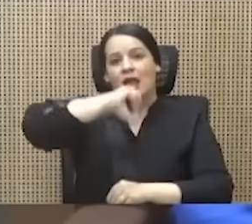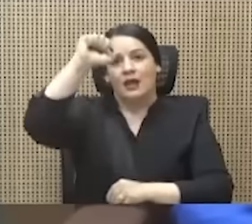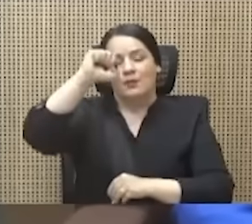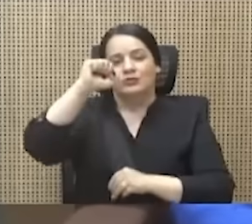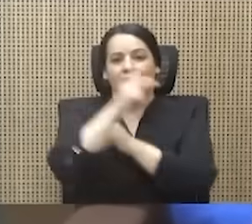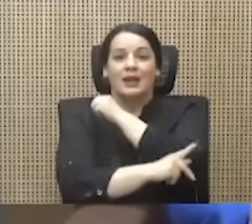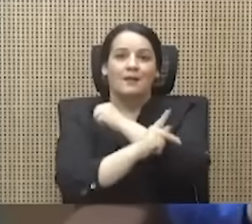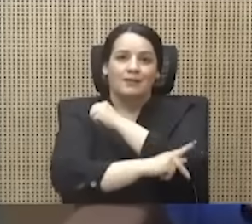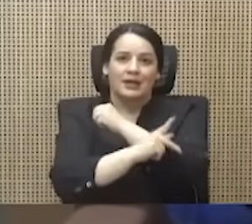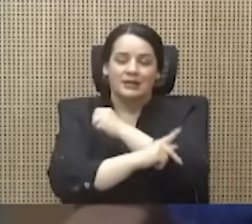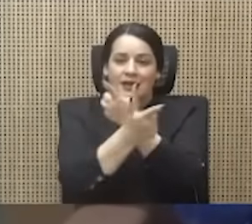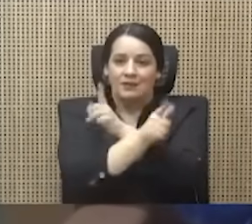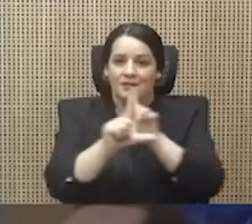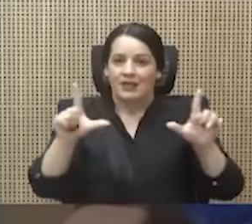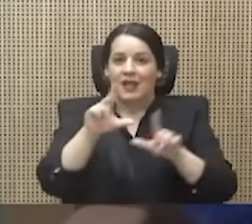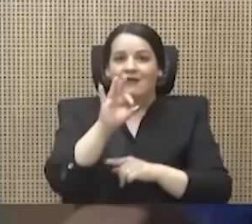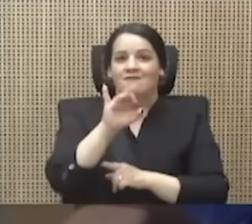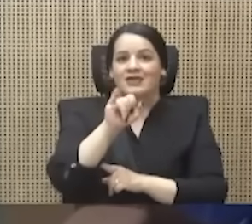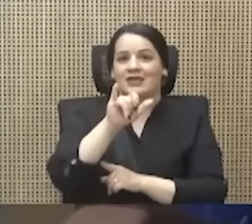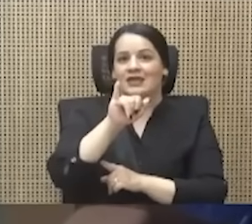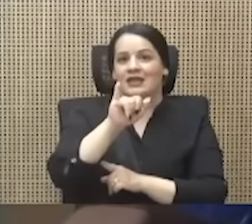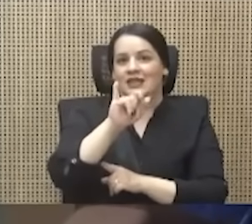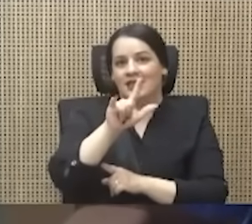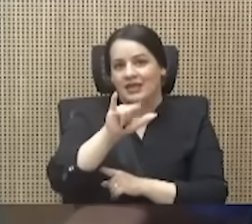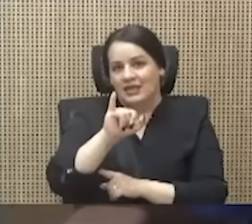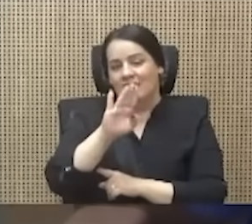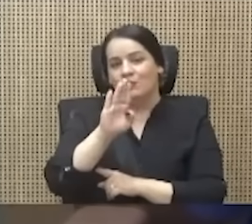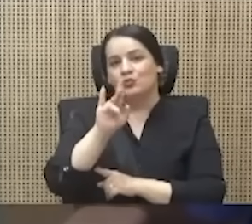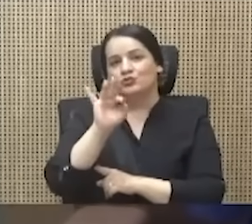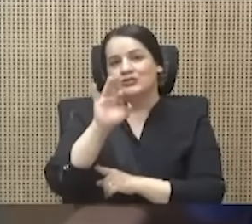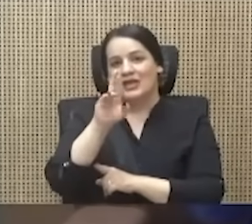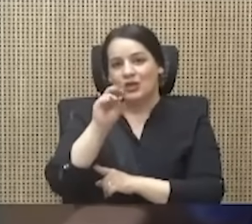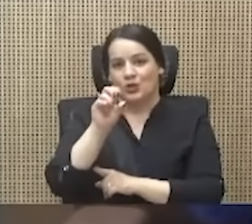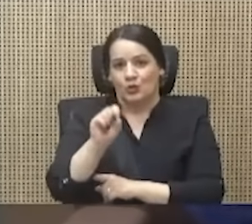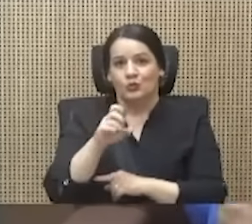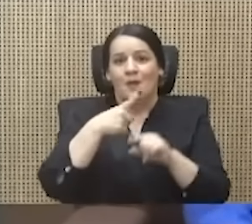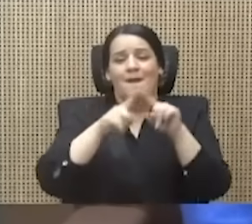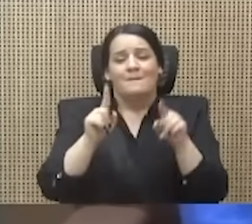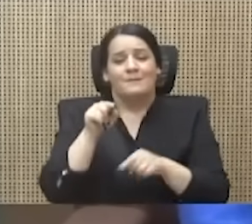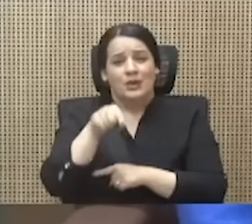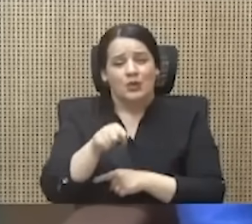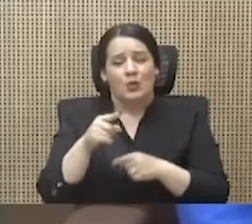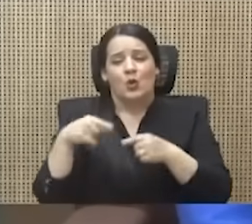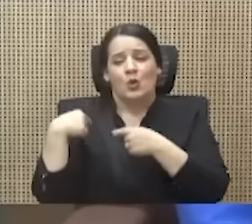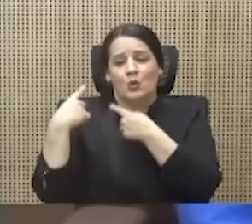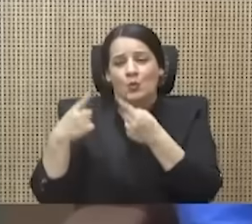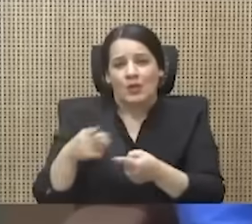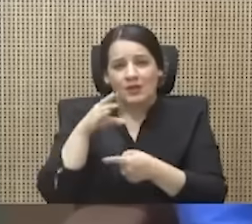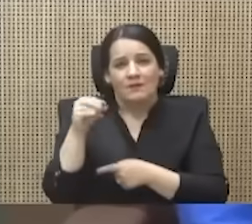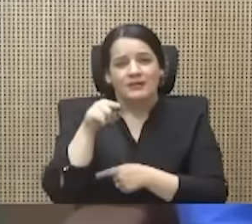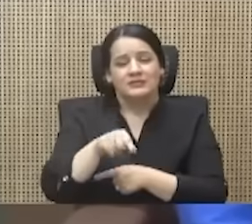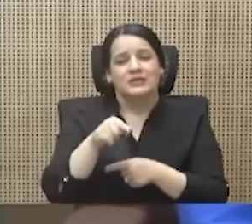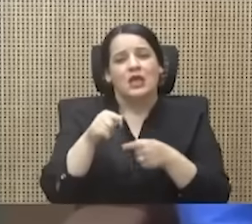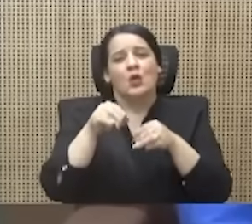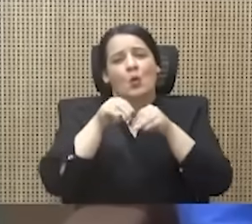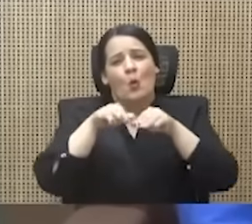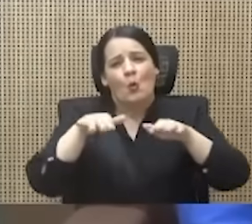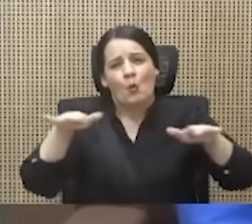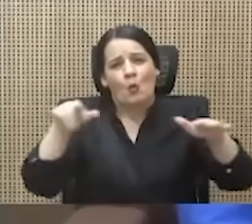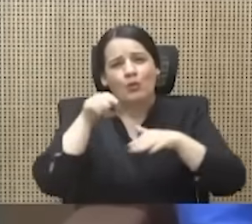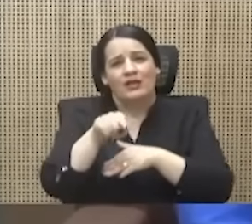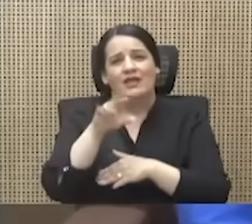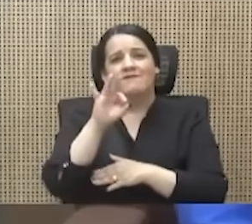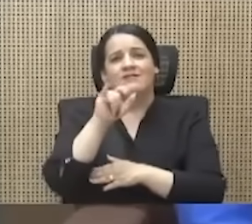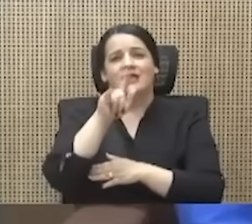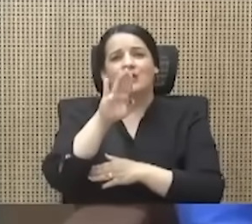los filibusteros. Pero ¿y las nuevas tendencias y las nuevas corrientes de filibusteros y robapatrias? ¿Qué haríamos los